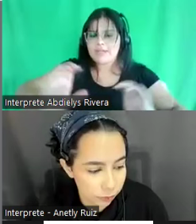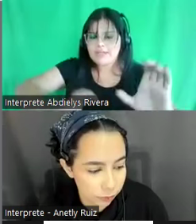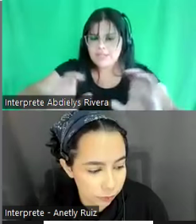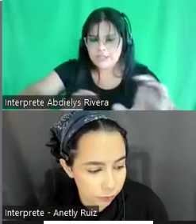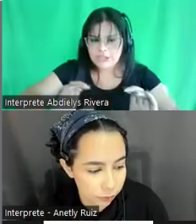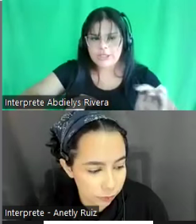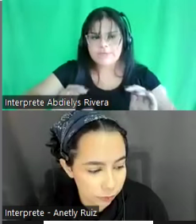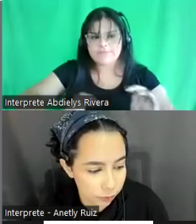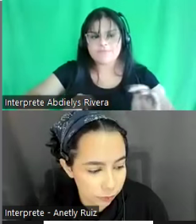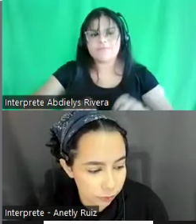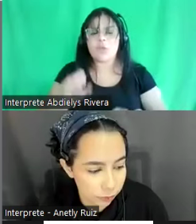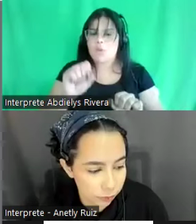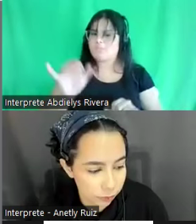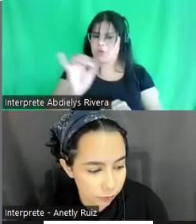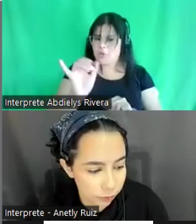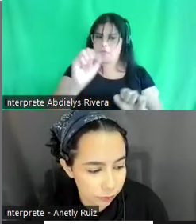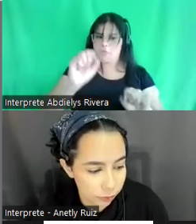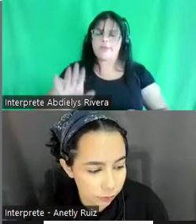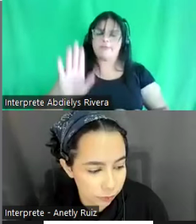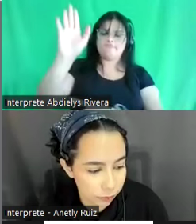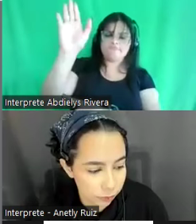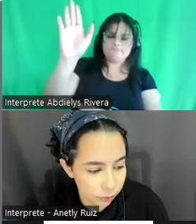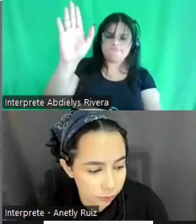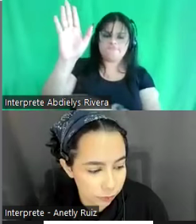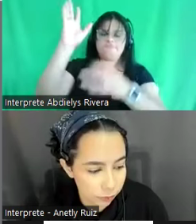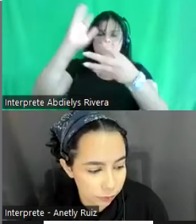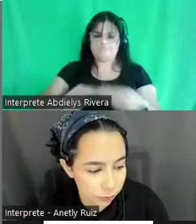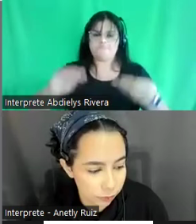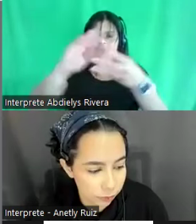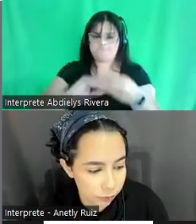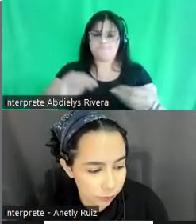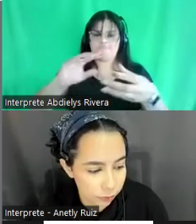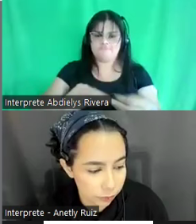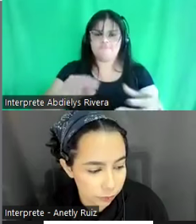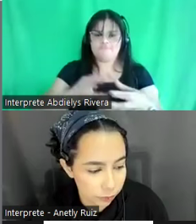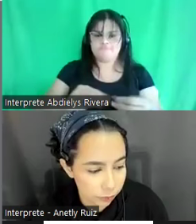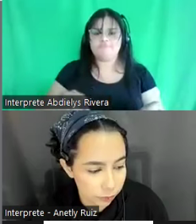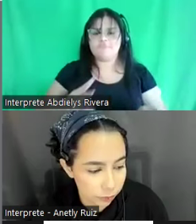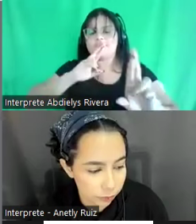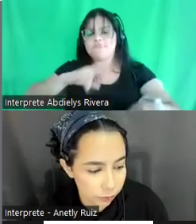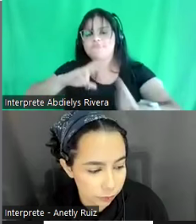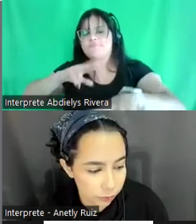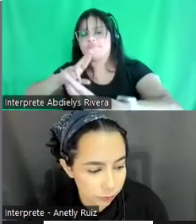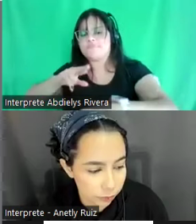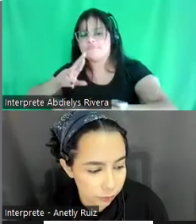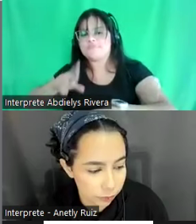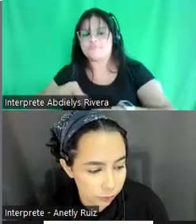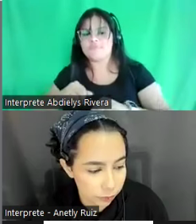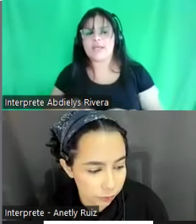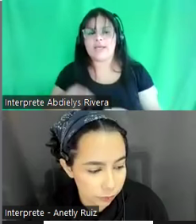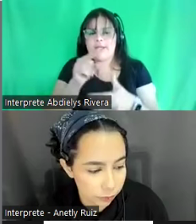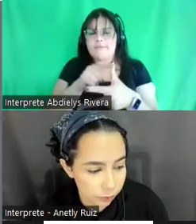invitamos abiertamente a que levanten la mano y vayan entonces, ¿verdad? Emitiendo sus comentarios y respuestas a estas